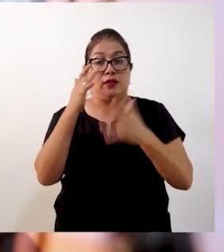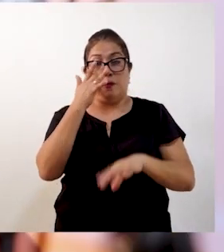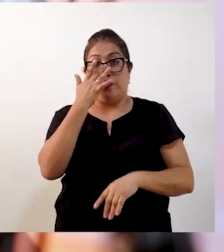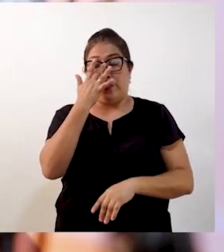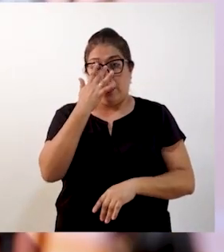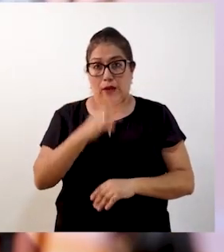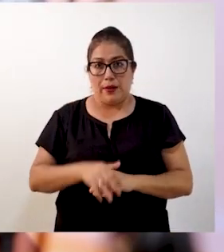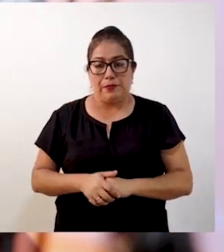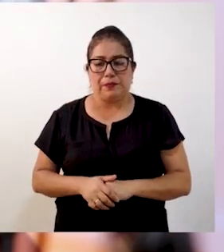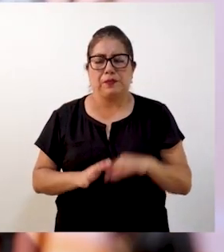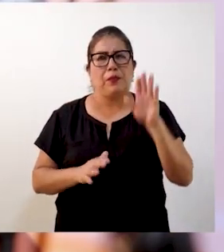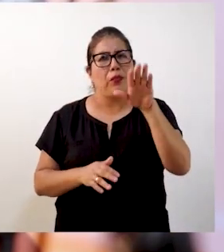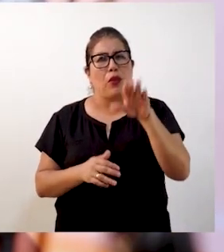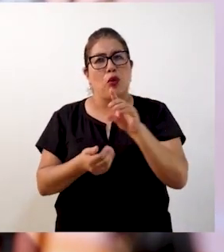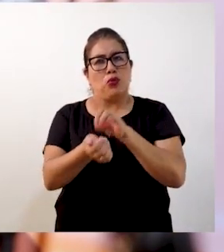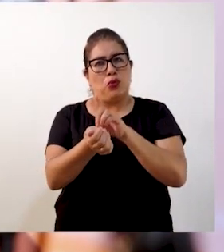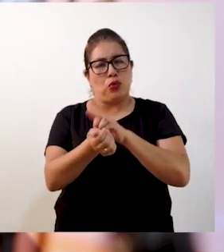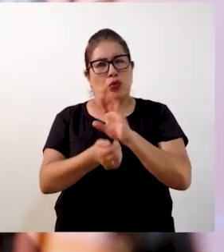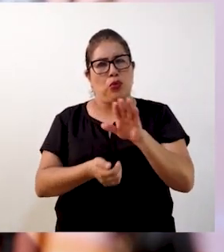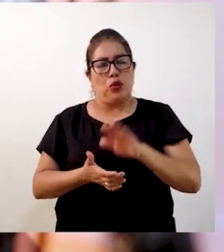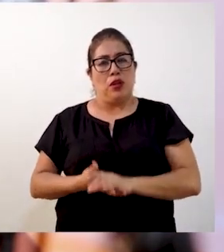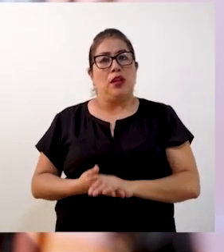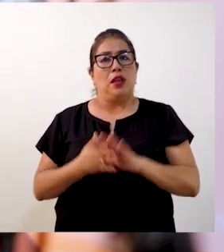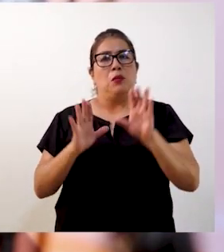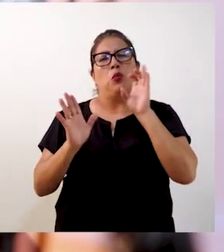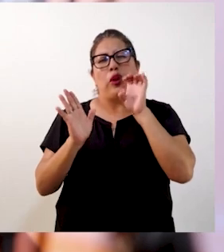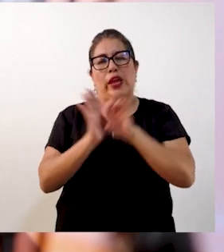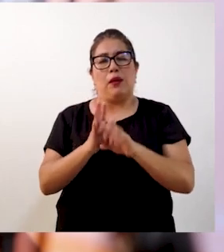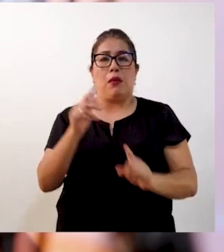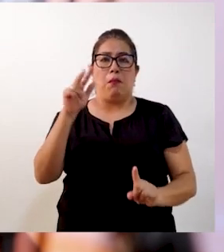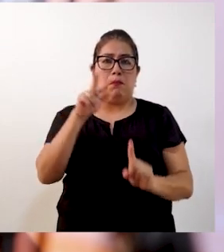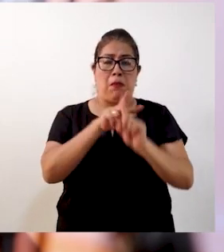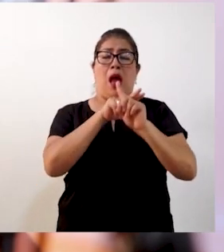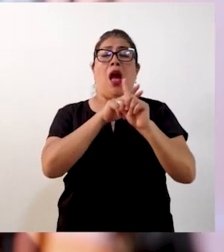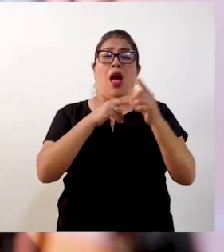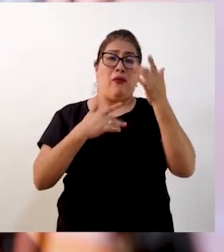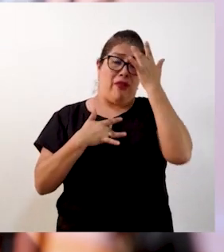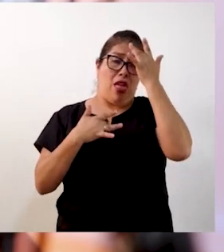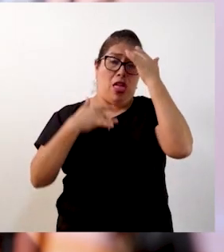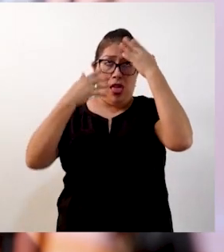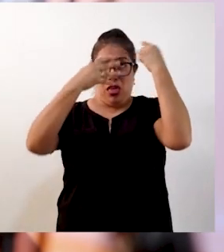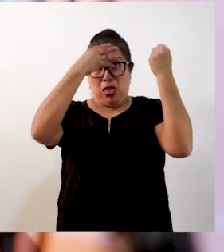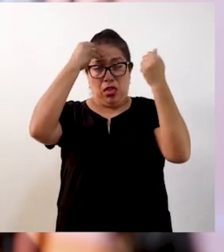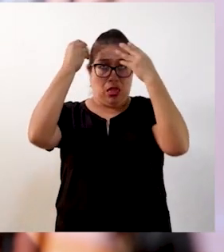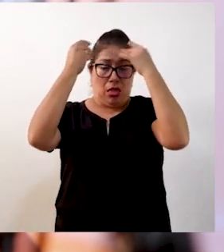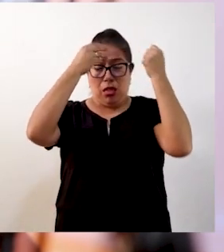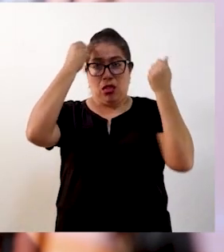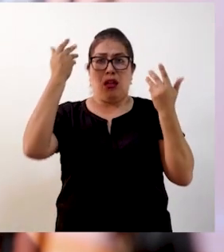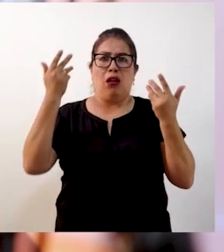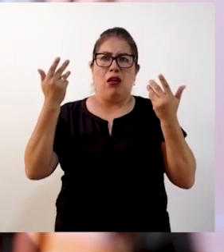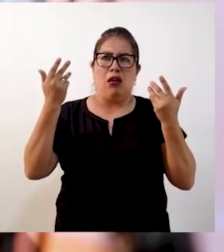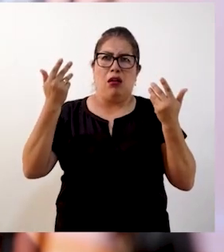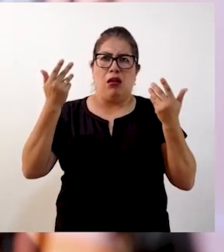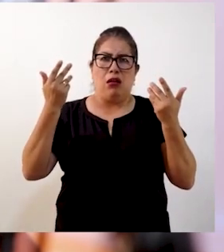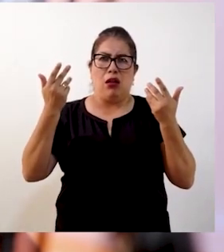¿y hay un tiempo, por ejemplo, cuando aparece la enfermedad,